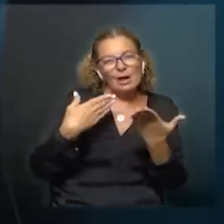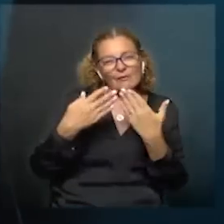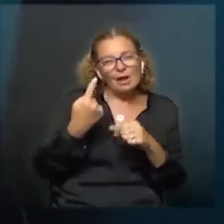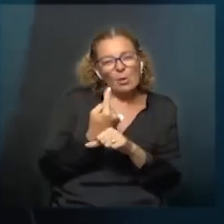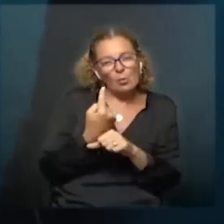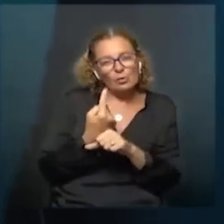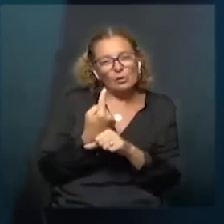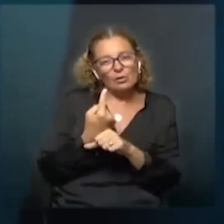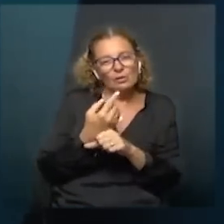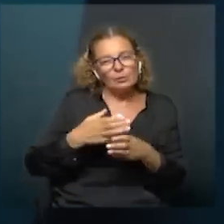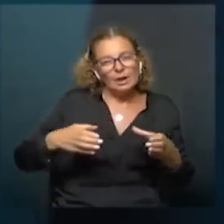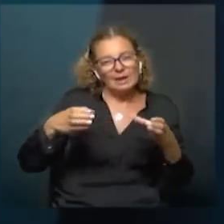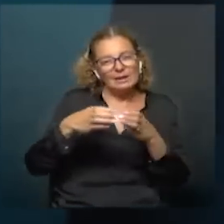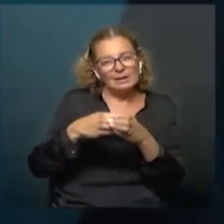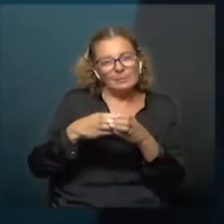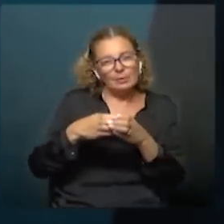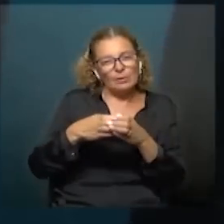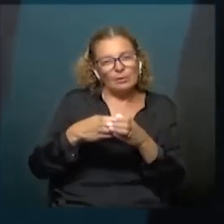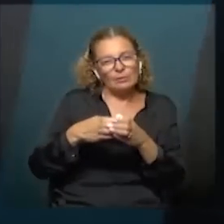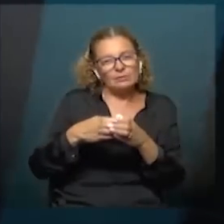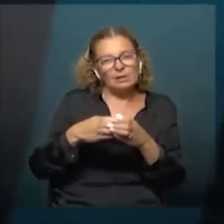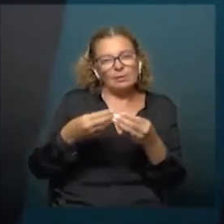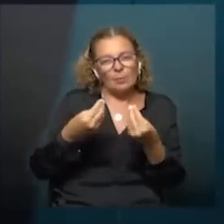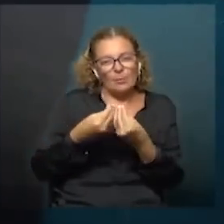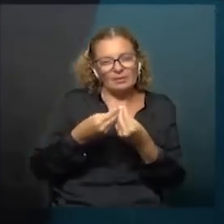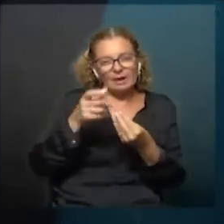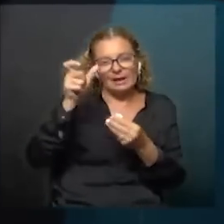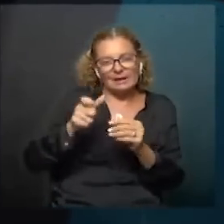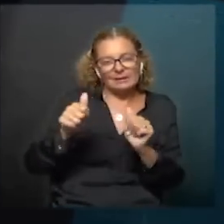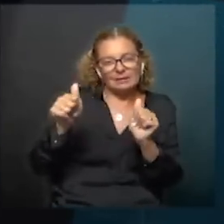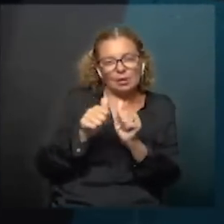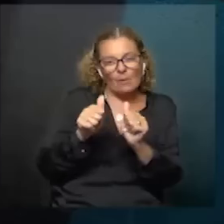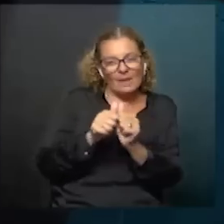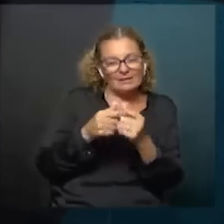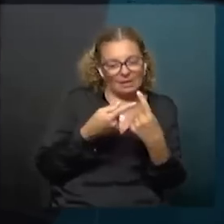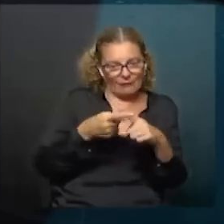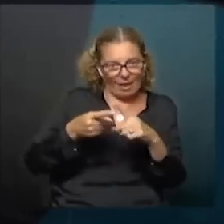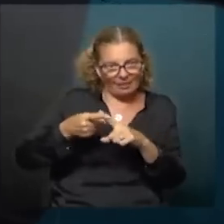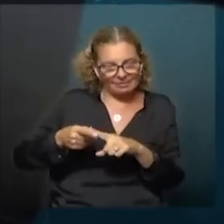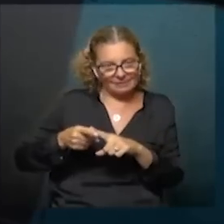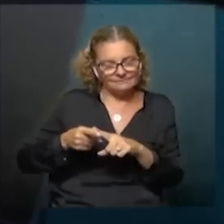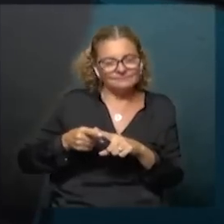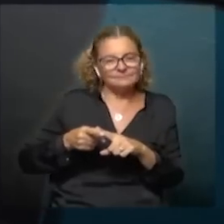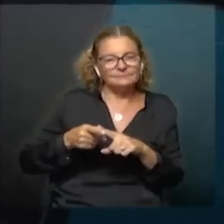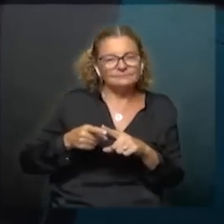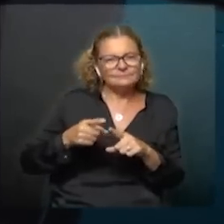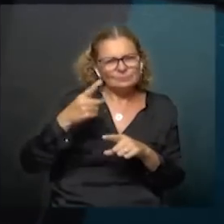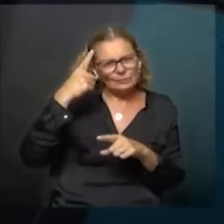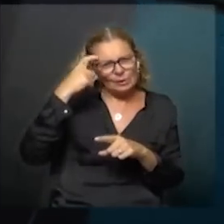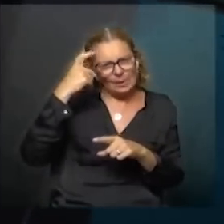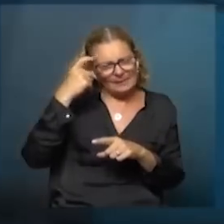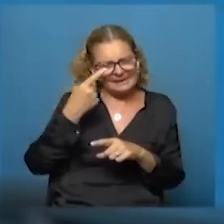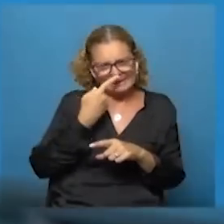uno hay un equipo Atrás o sea hay interconsultas gente que te acompaña de distintos saberes y fue una experiencia